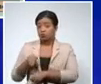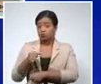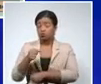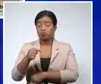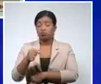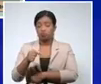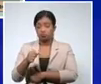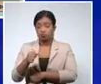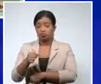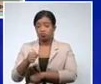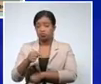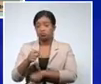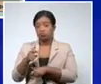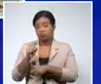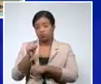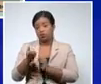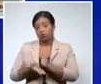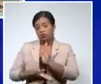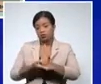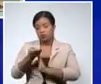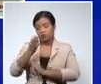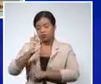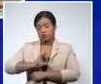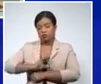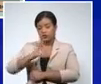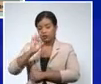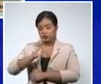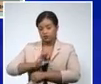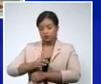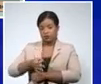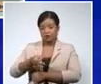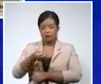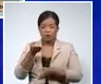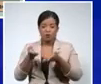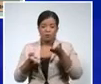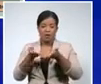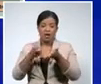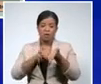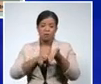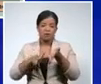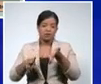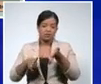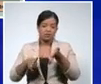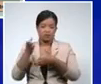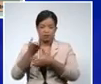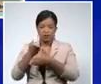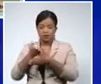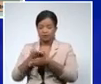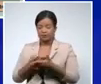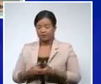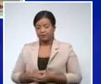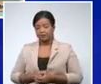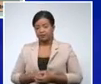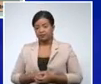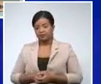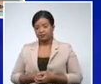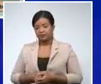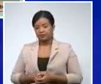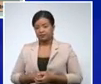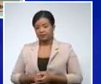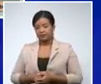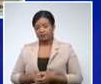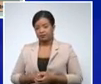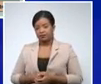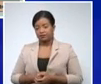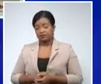pues supera en tasa de incidencia al municipio, a la provincia de Santiago de Cuba. De todas formas, en